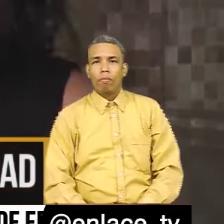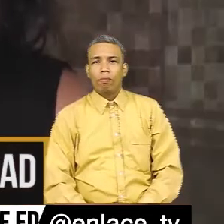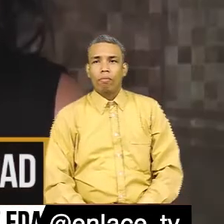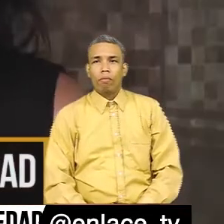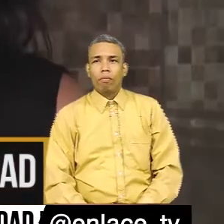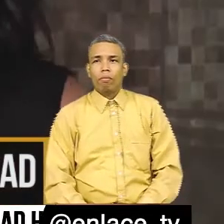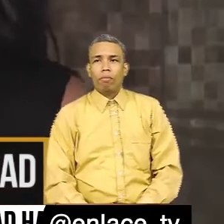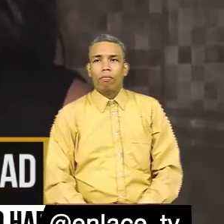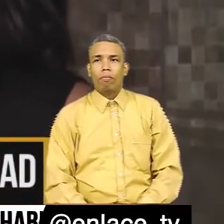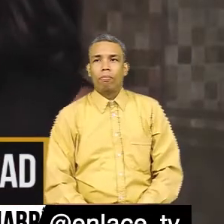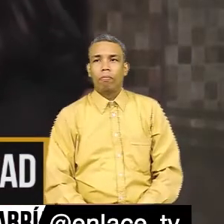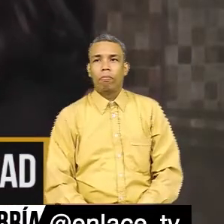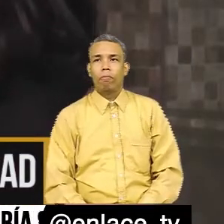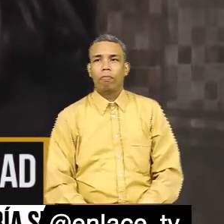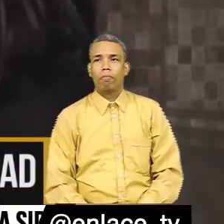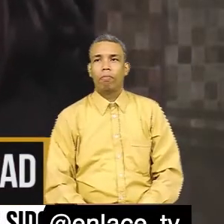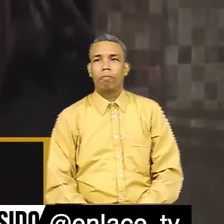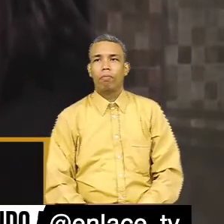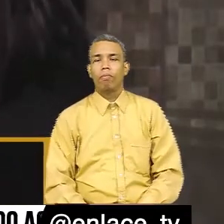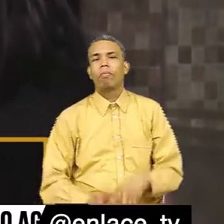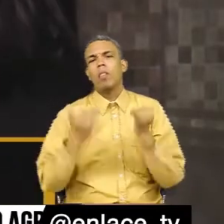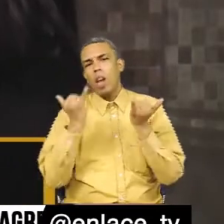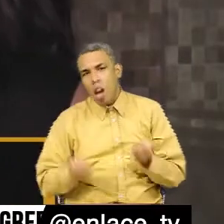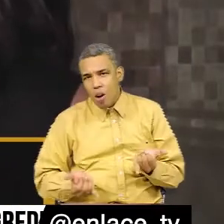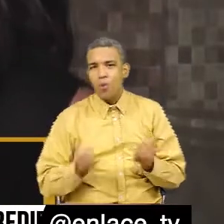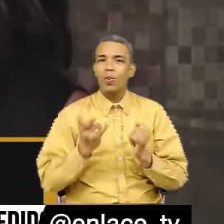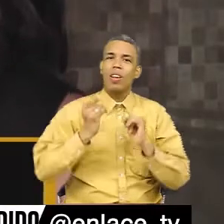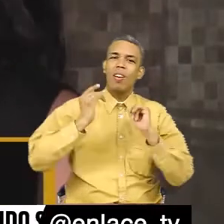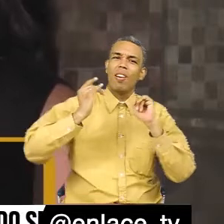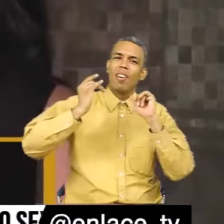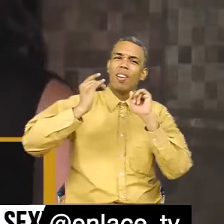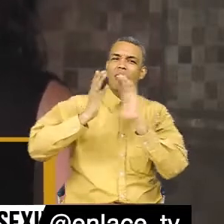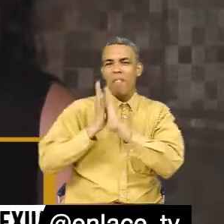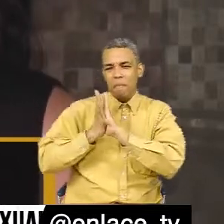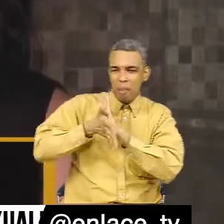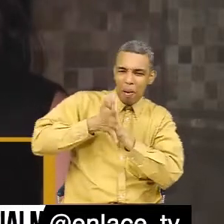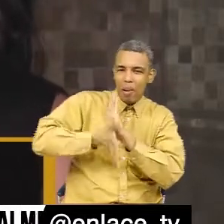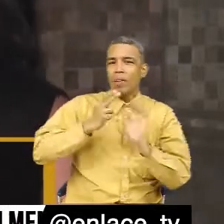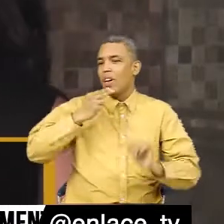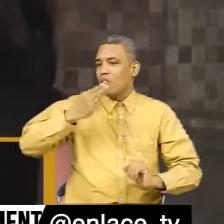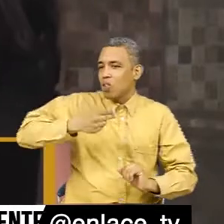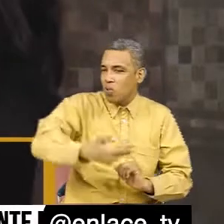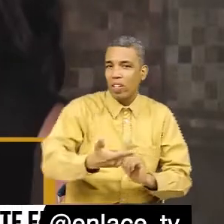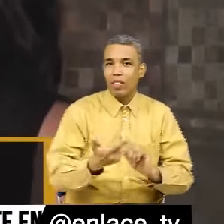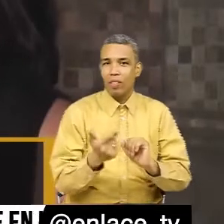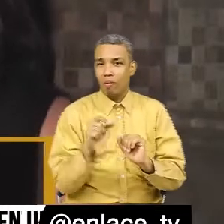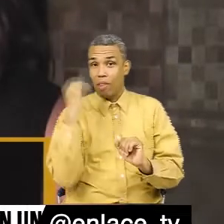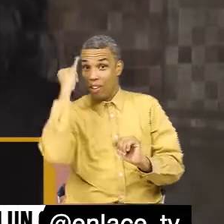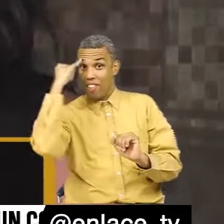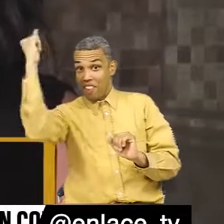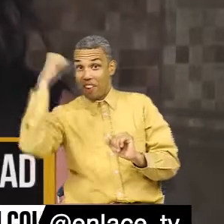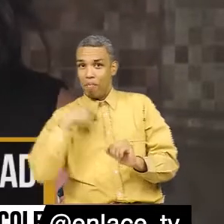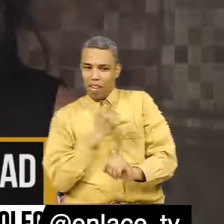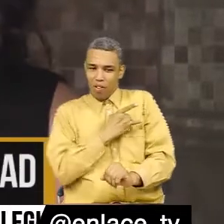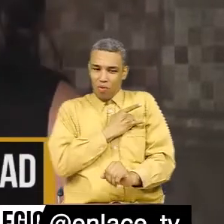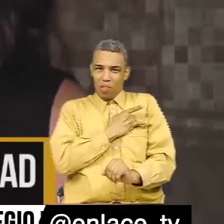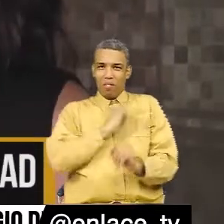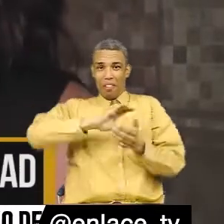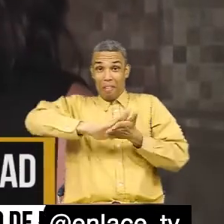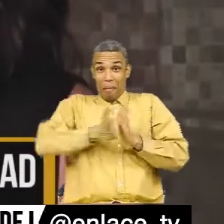Estamos aprovechando el marco del Festival de Cuentería para llevar a cabo la reinauguración de un club de lectura en el que Unipaz ha venido trabajando hace más de un